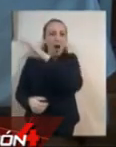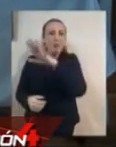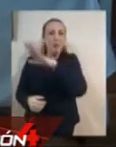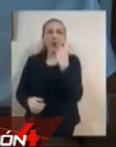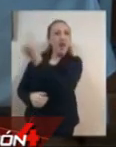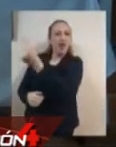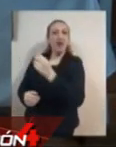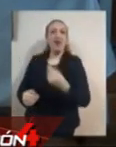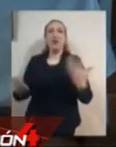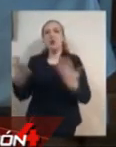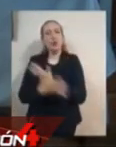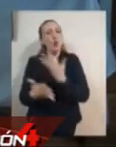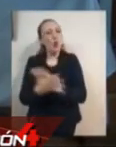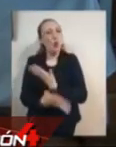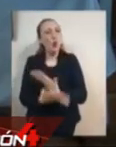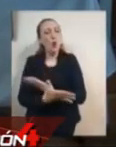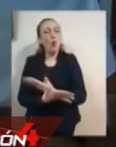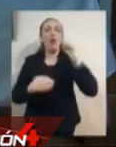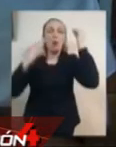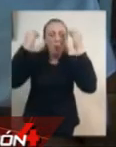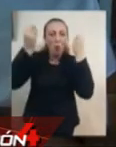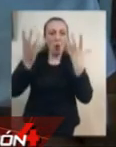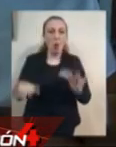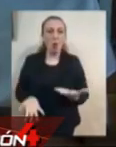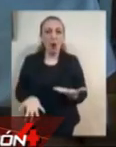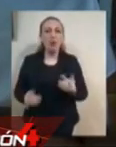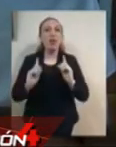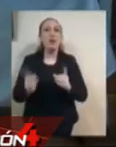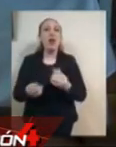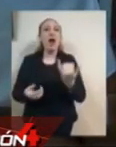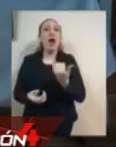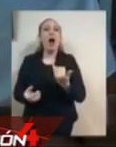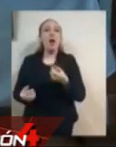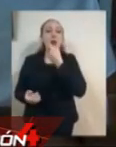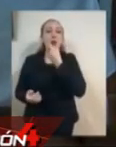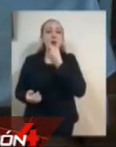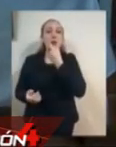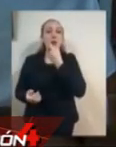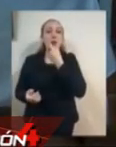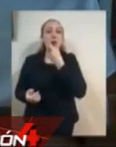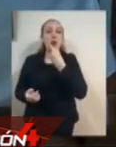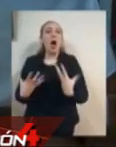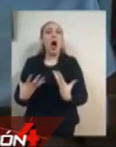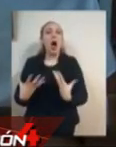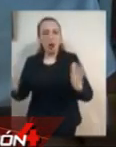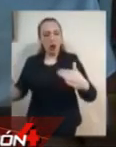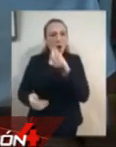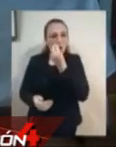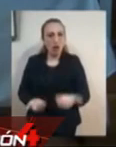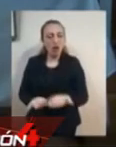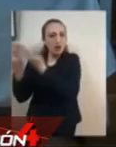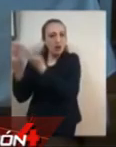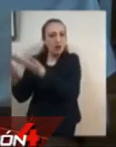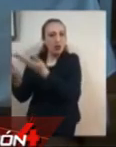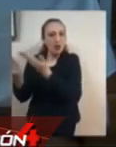los pobladores están muy preocupados por eso. Tenemos además un fondo de forraje. El forraje está disponible, lo que